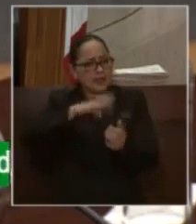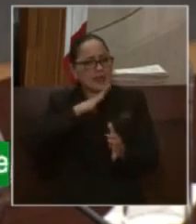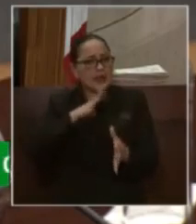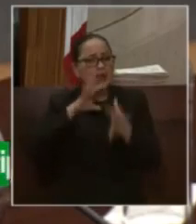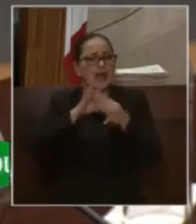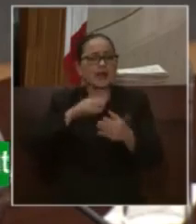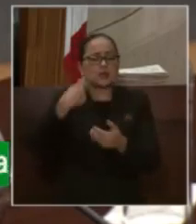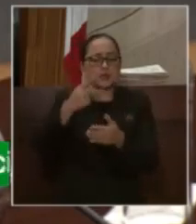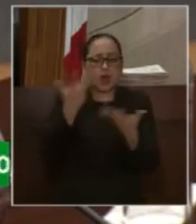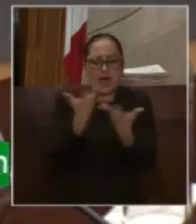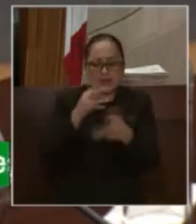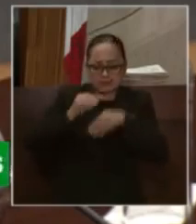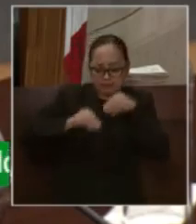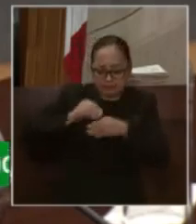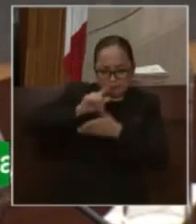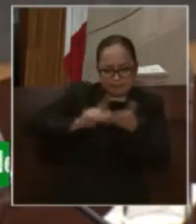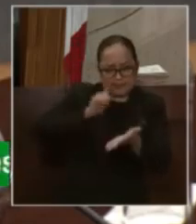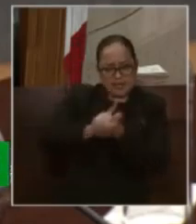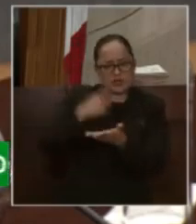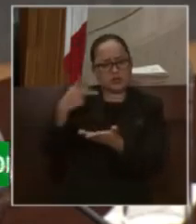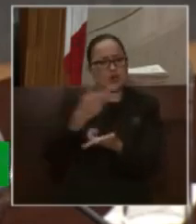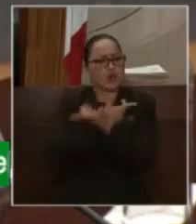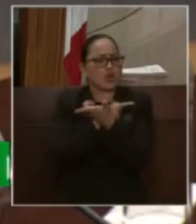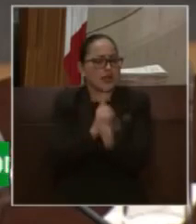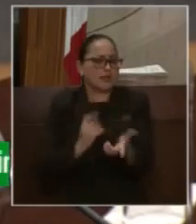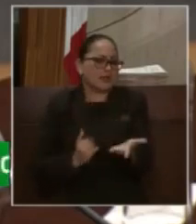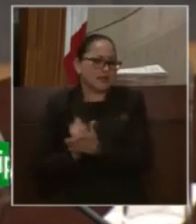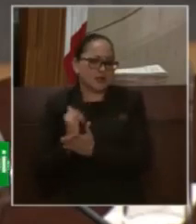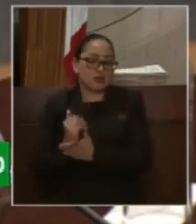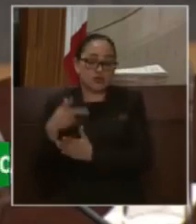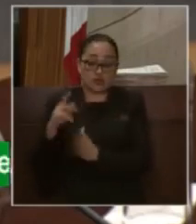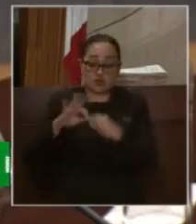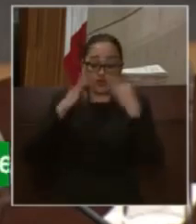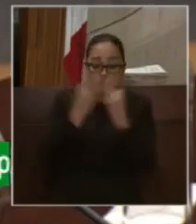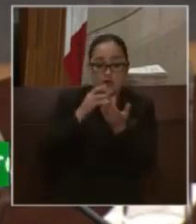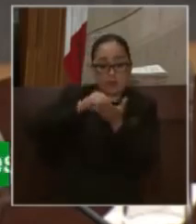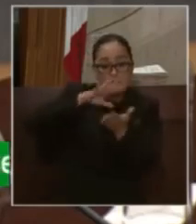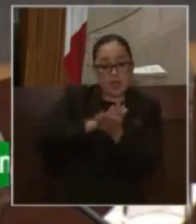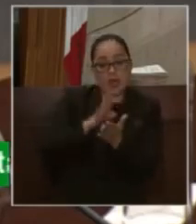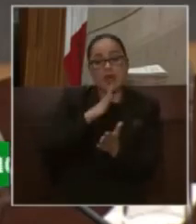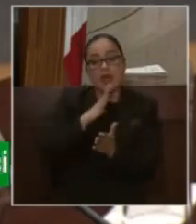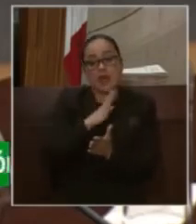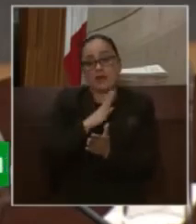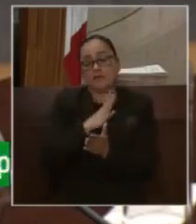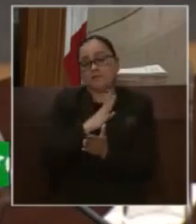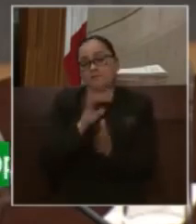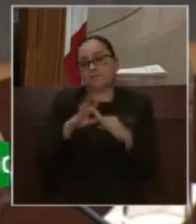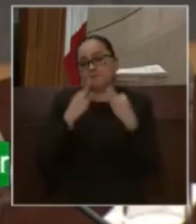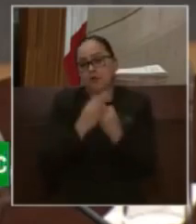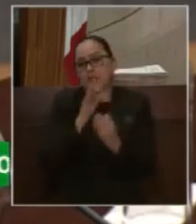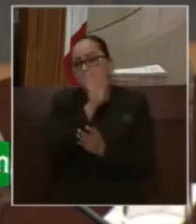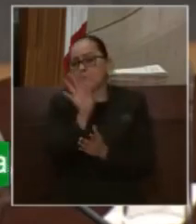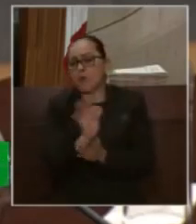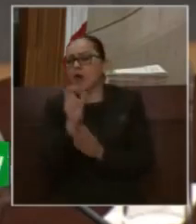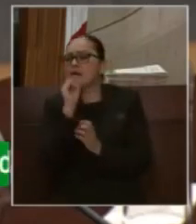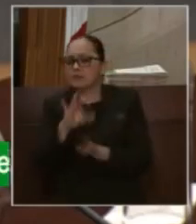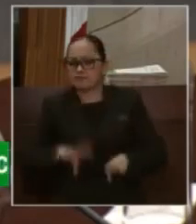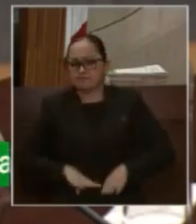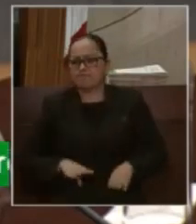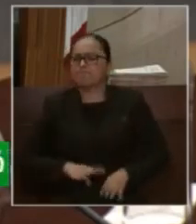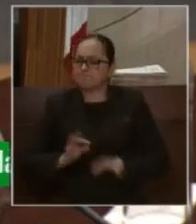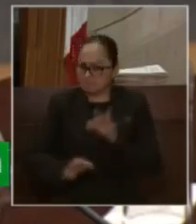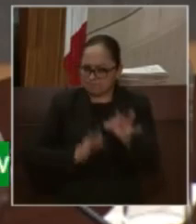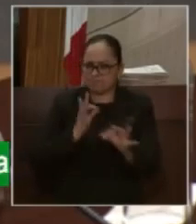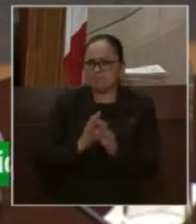ejercicio de la libertad configurativa para legislar y además el método previsto supera el test de proporcionalidad al ser idóneo, necesario